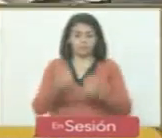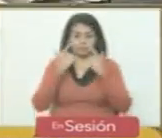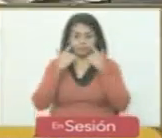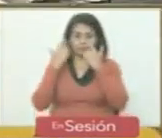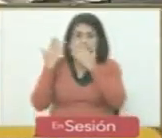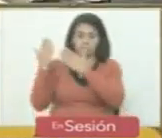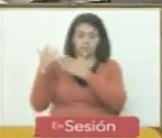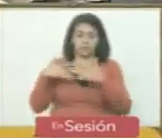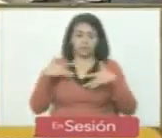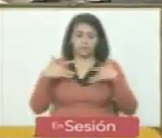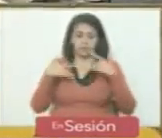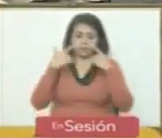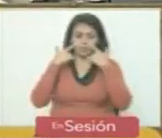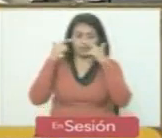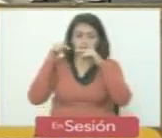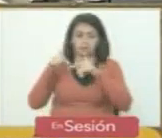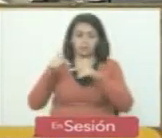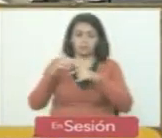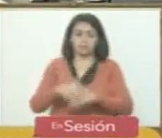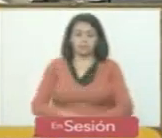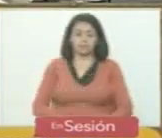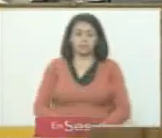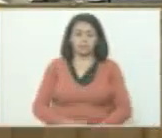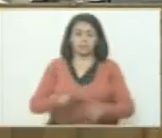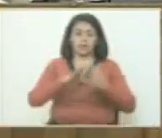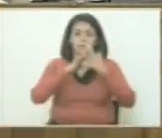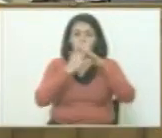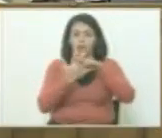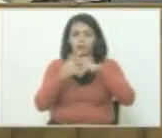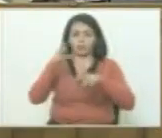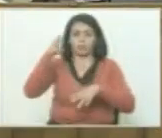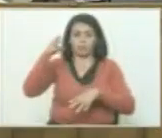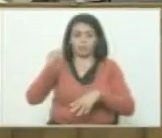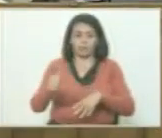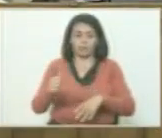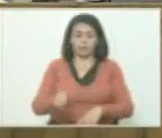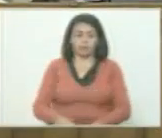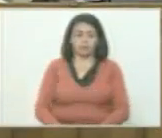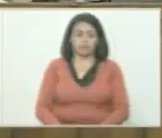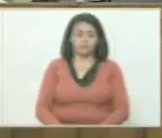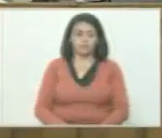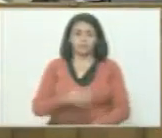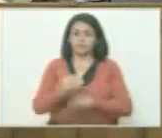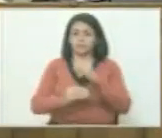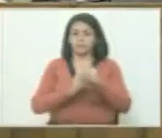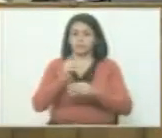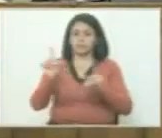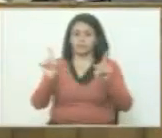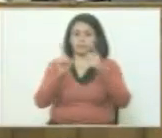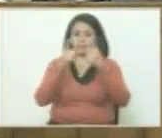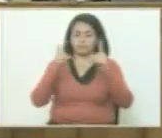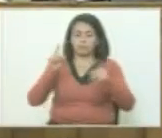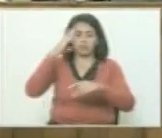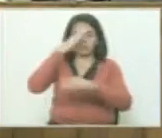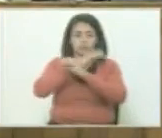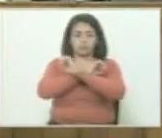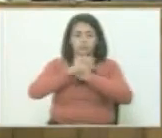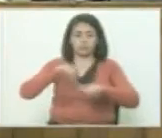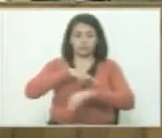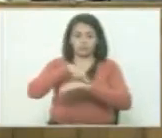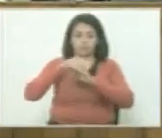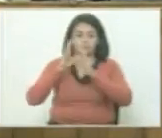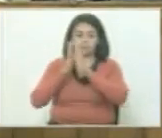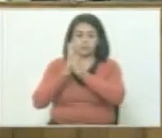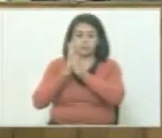acto en el barrio La Bombilla de Petare, en un aniversario de la Guardia Nacional. Por